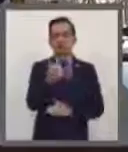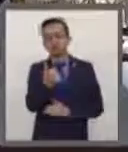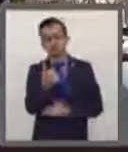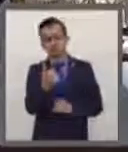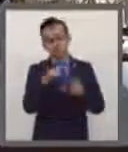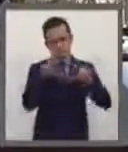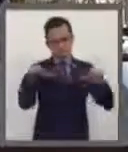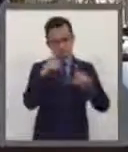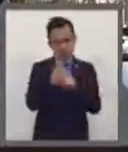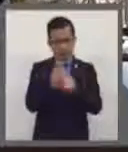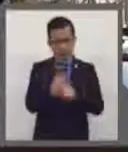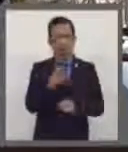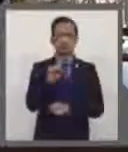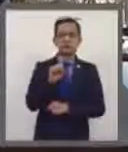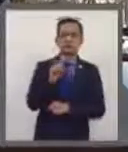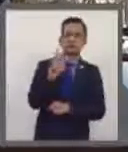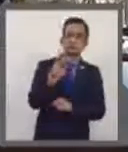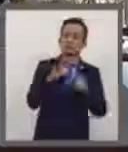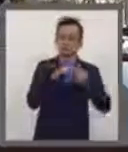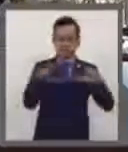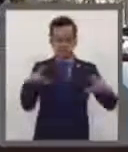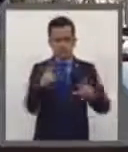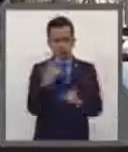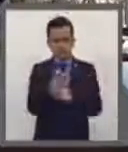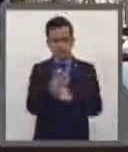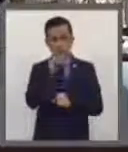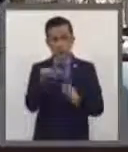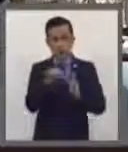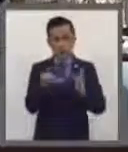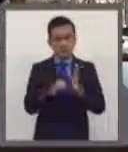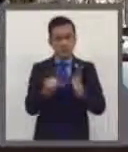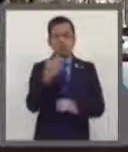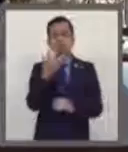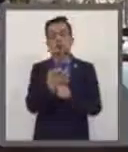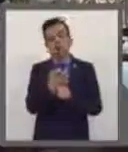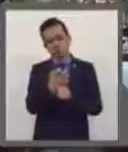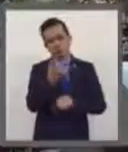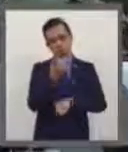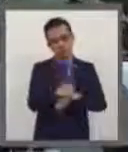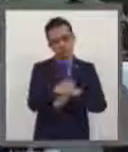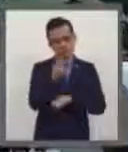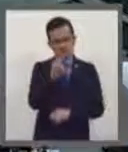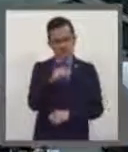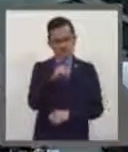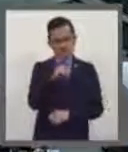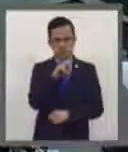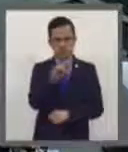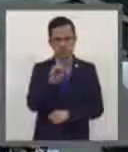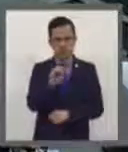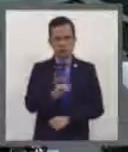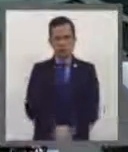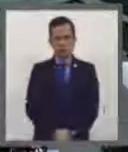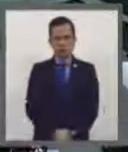primero, 63, párrafo cuarto y artículo quinto transitorio.